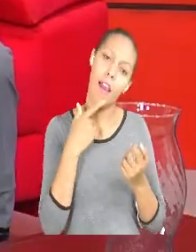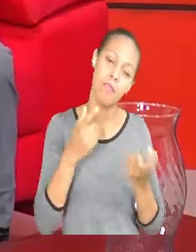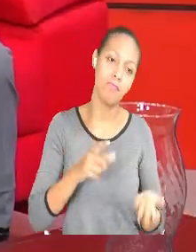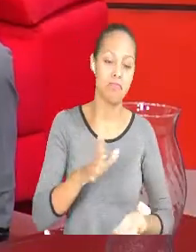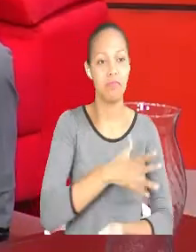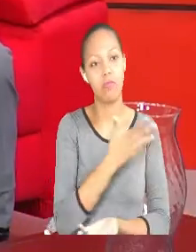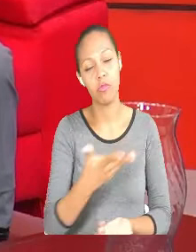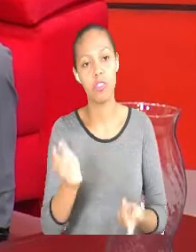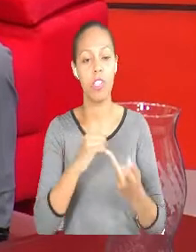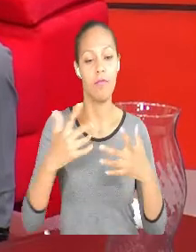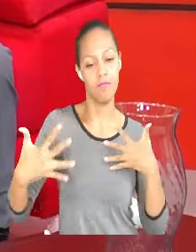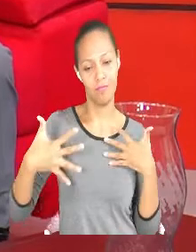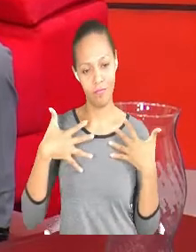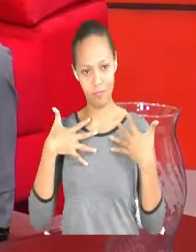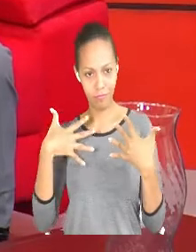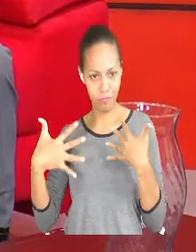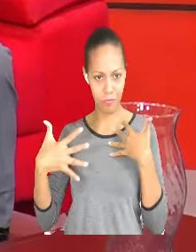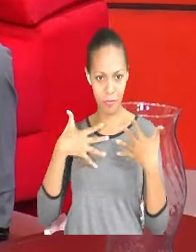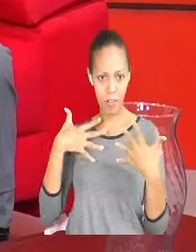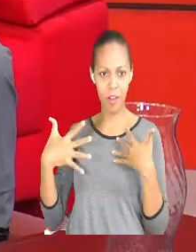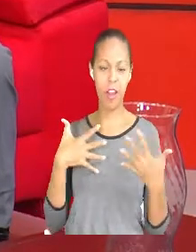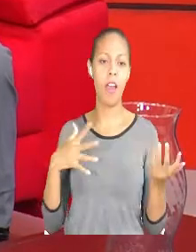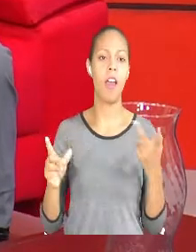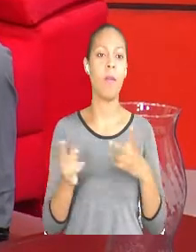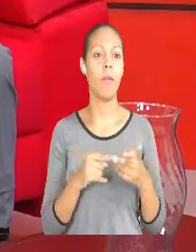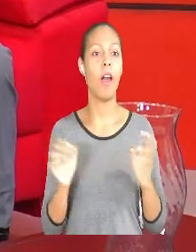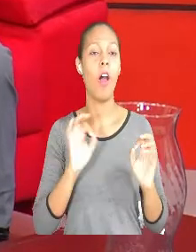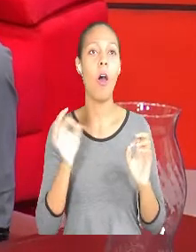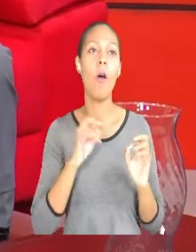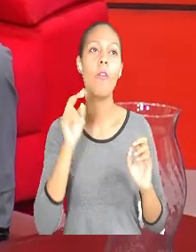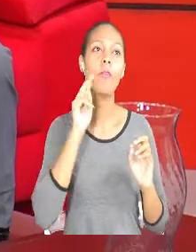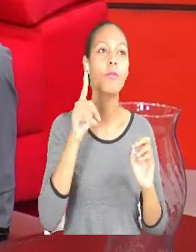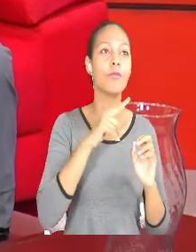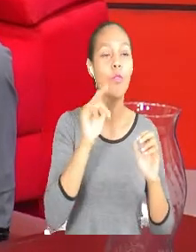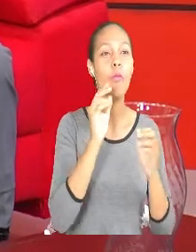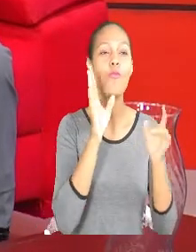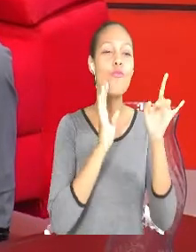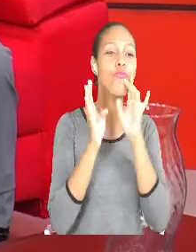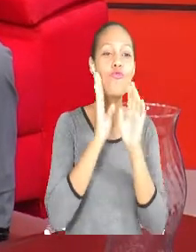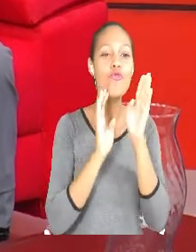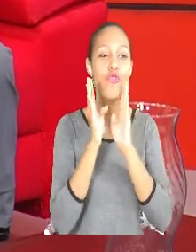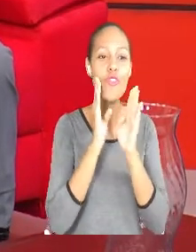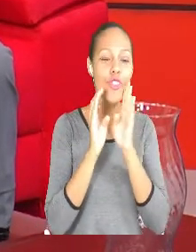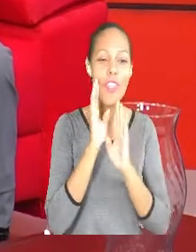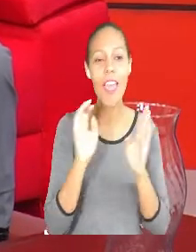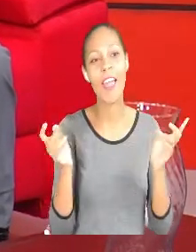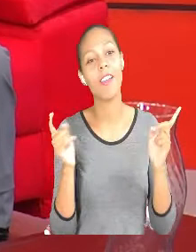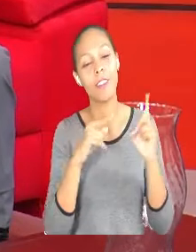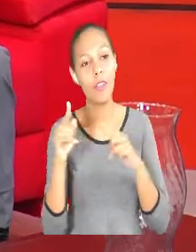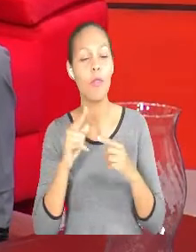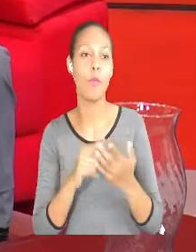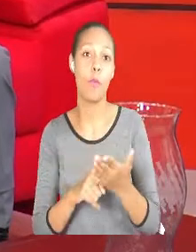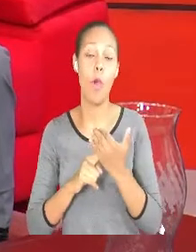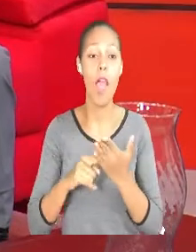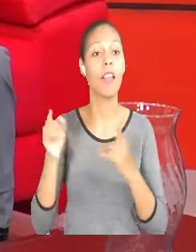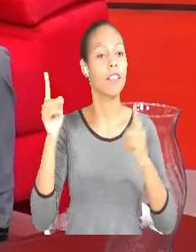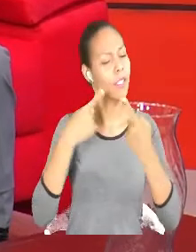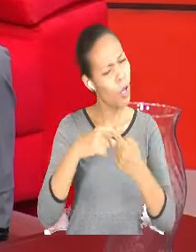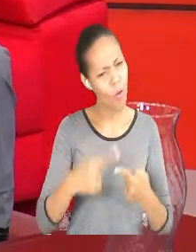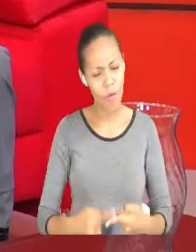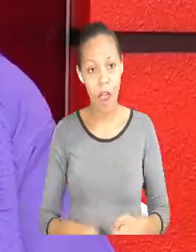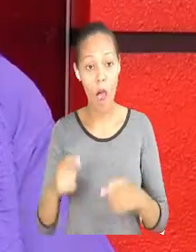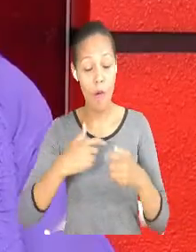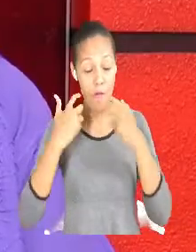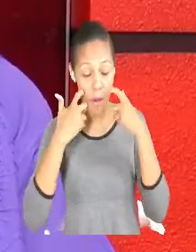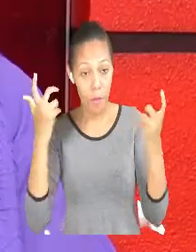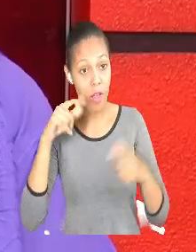tenido teatro, hemos tenido stand-up comedies, tenemos unas ventas de garaje que ya son famosas acá en Barranca, aunque no